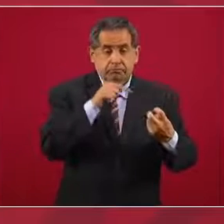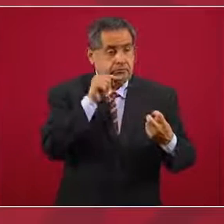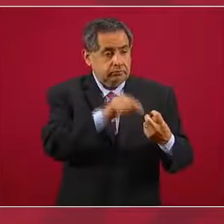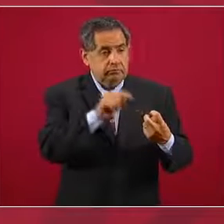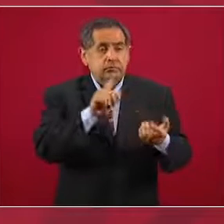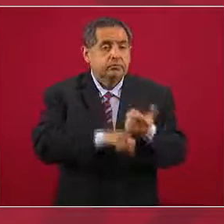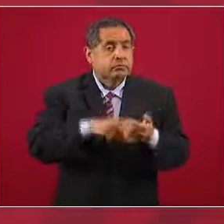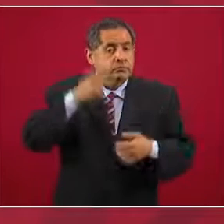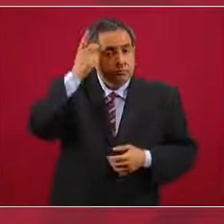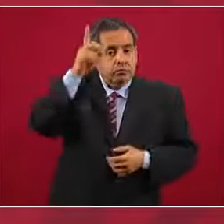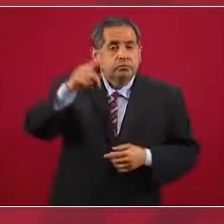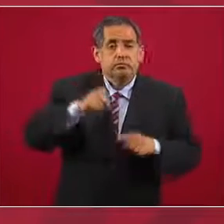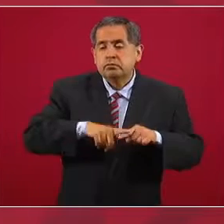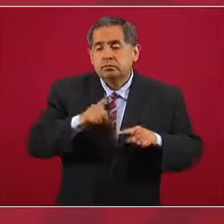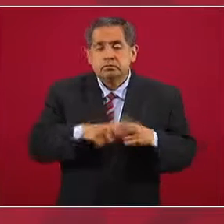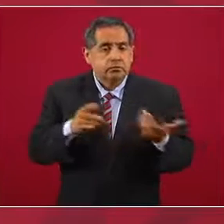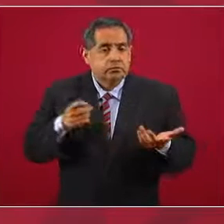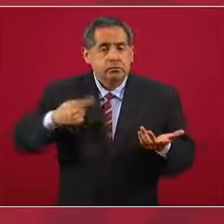que se